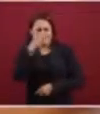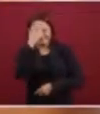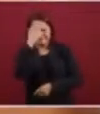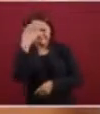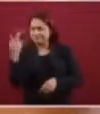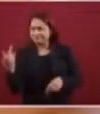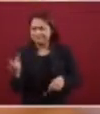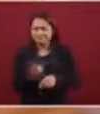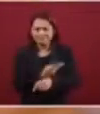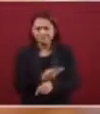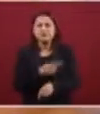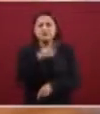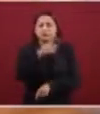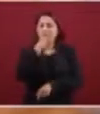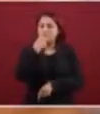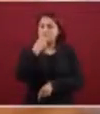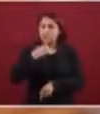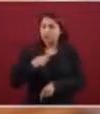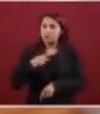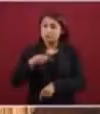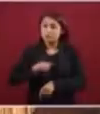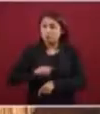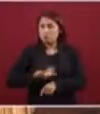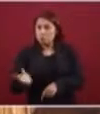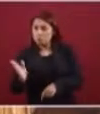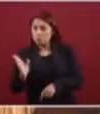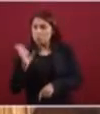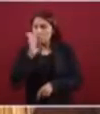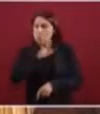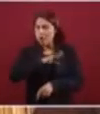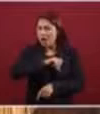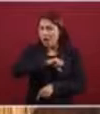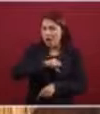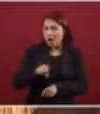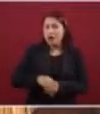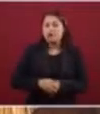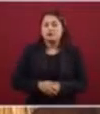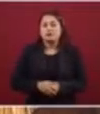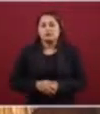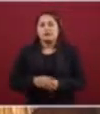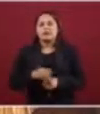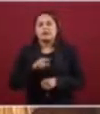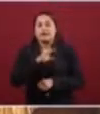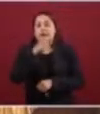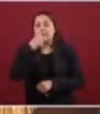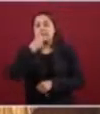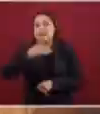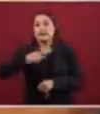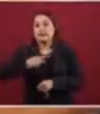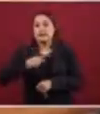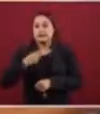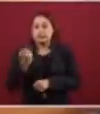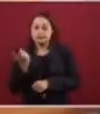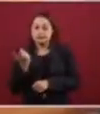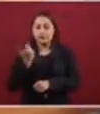trato a la hora de ser despedidos, pero tampoco una liquidación acorde a lo que corresponde.